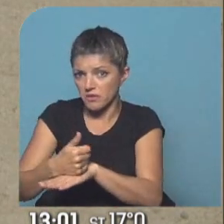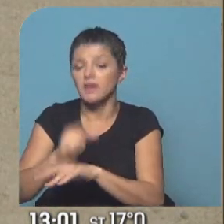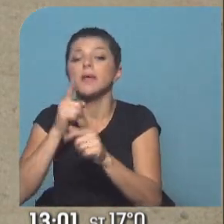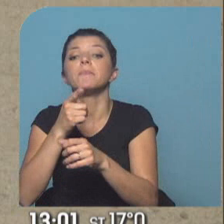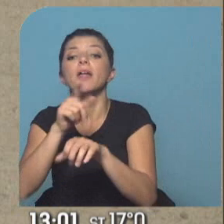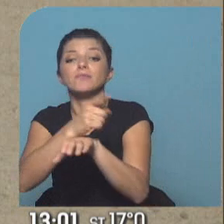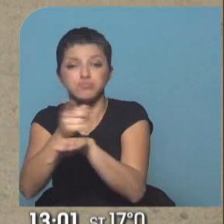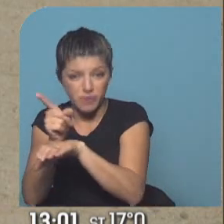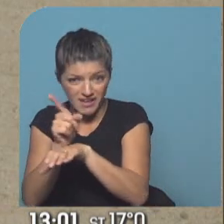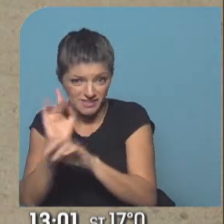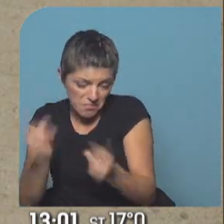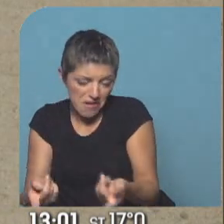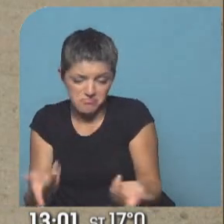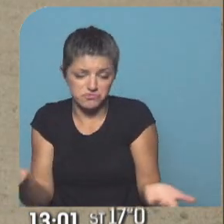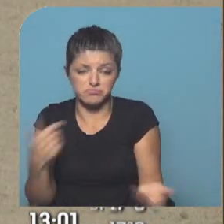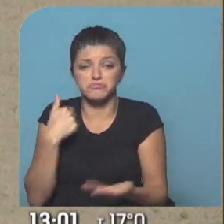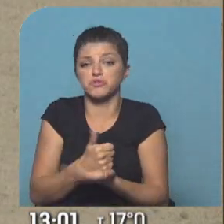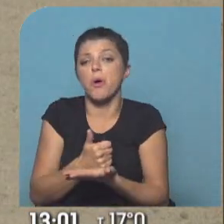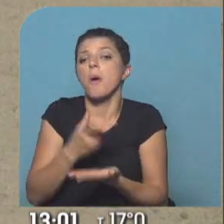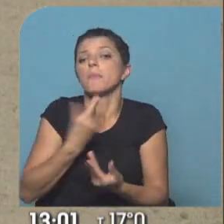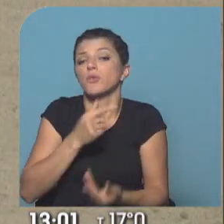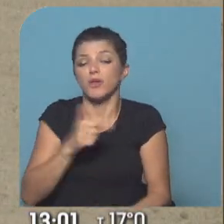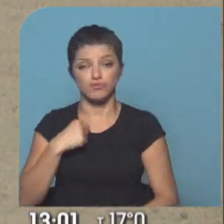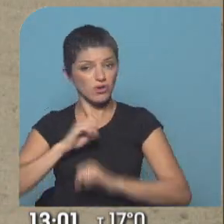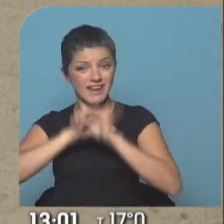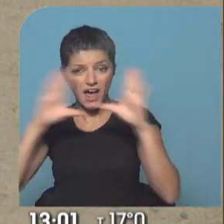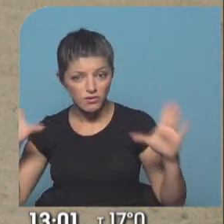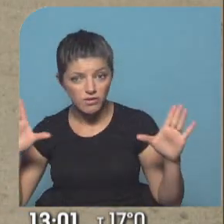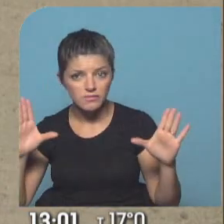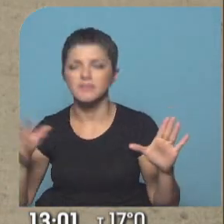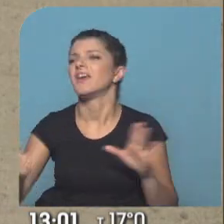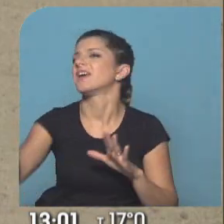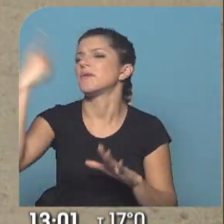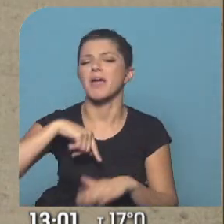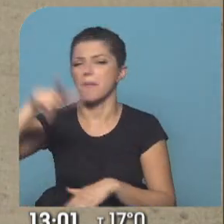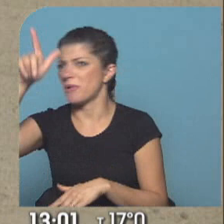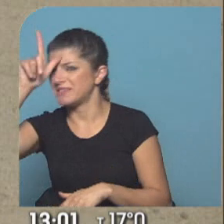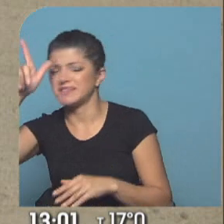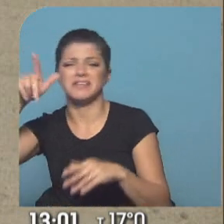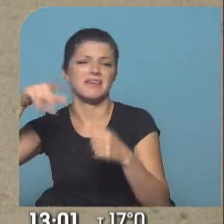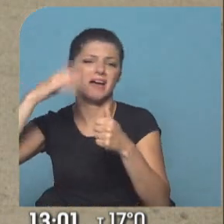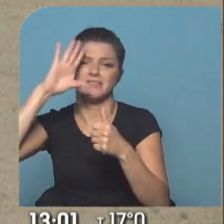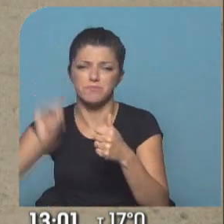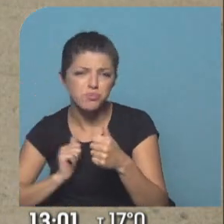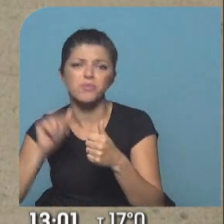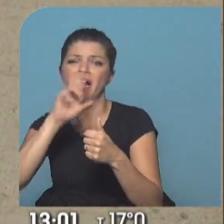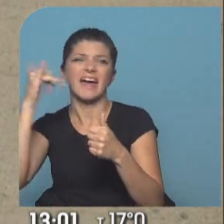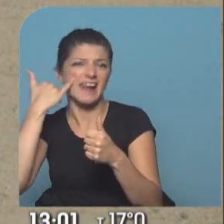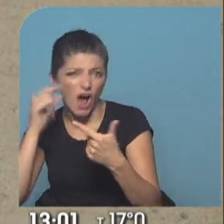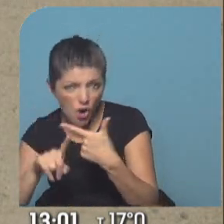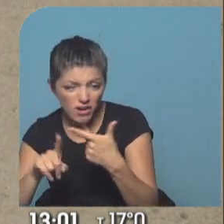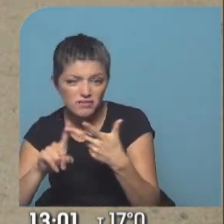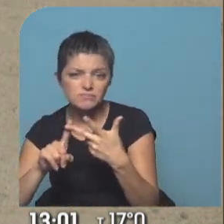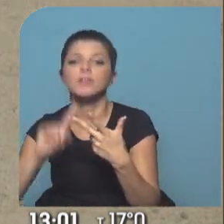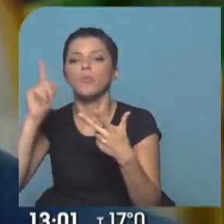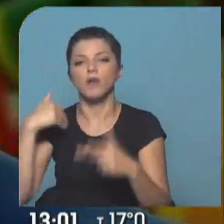tanques, ¿vale? Porque yo, por ejemplo, tengo clarísimo que vengan los tanques, como venga la policía, como si viene Rajoy en un tanque, yo voy